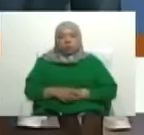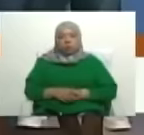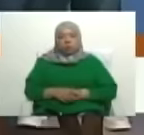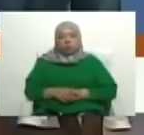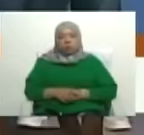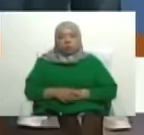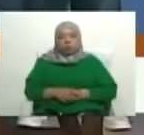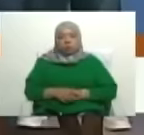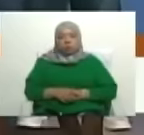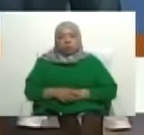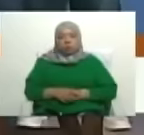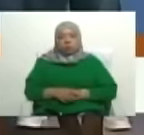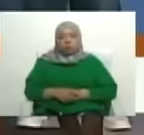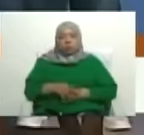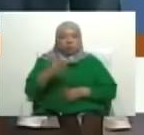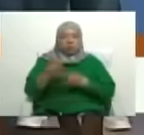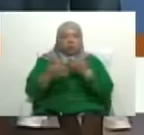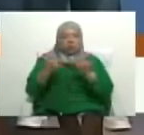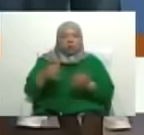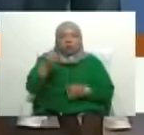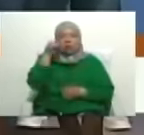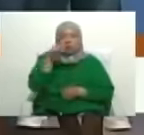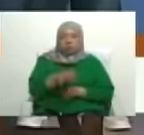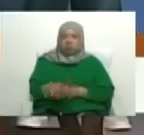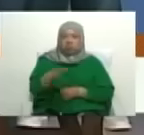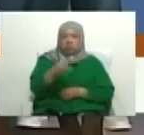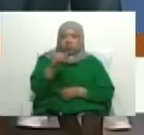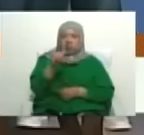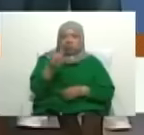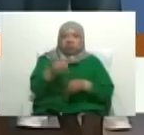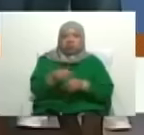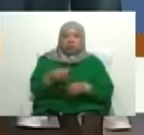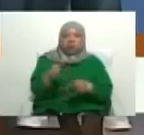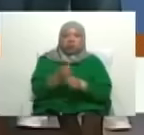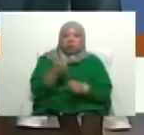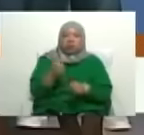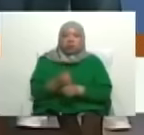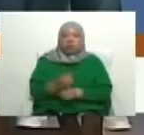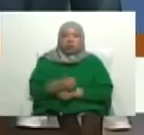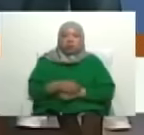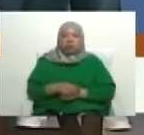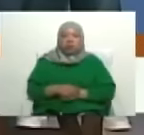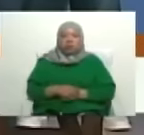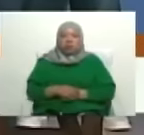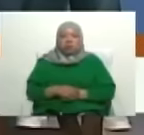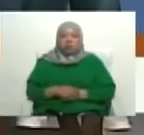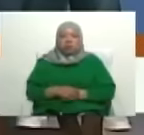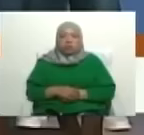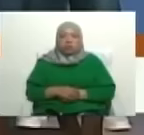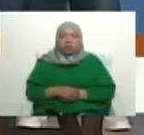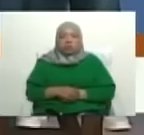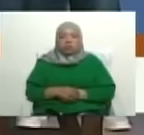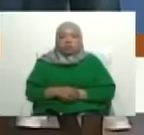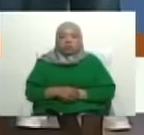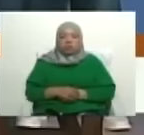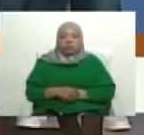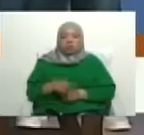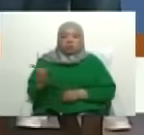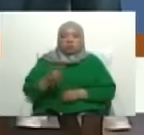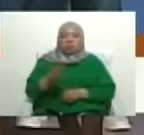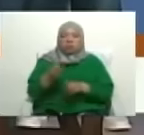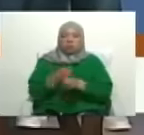ellos, que reclutan desertores, que tienen representaciones en países con gobiernos hostiles a